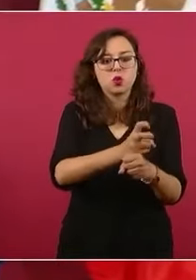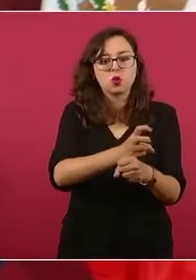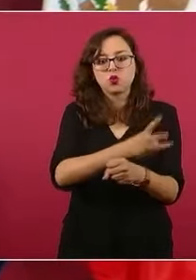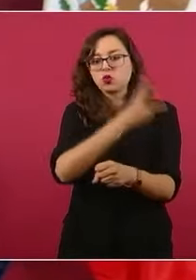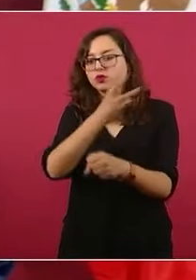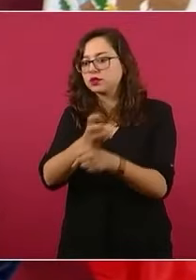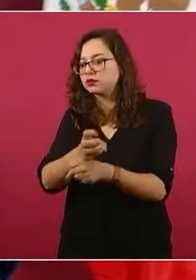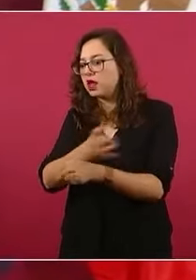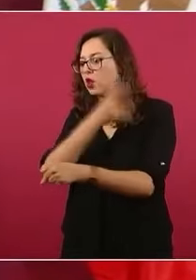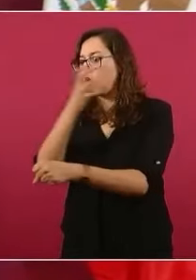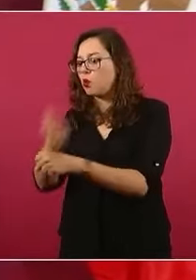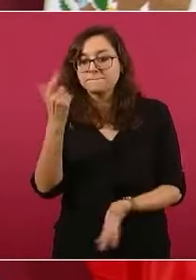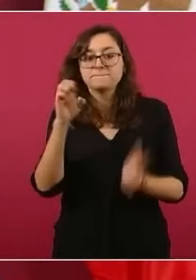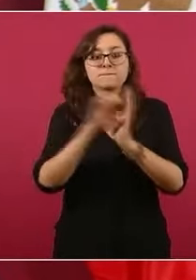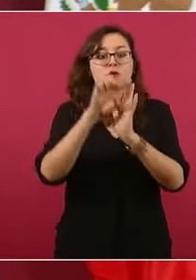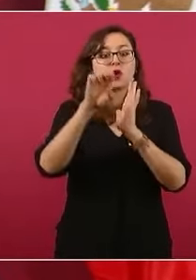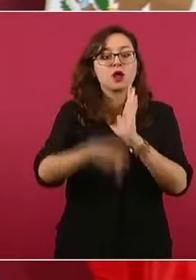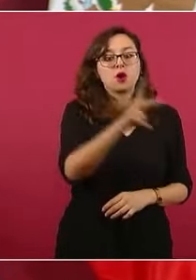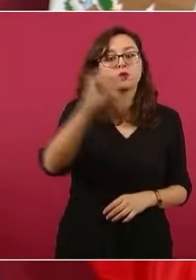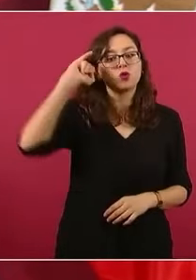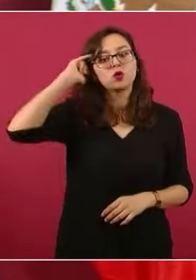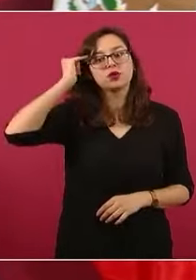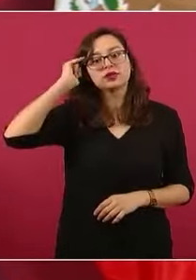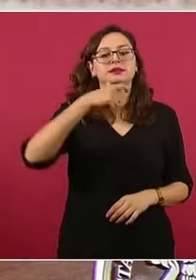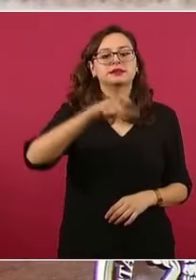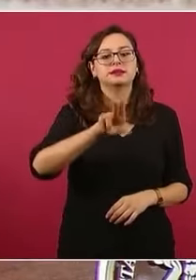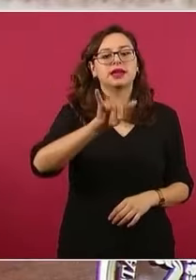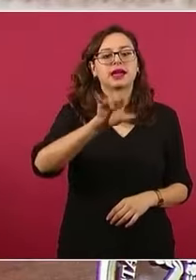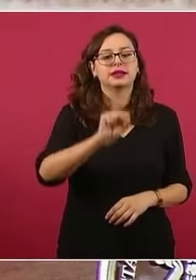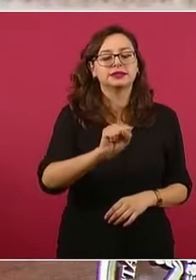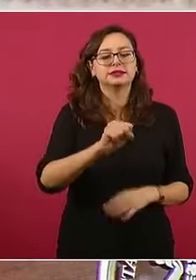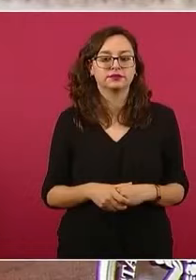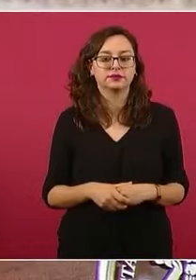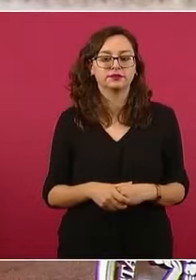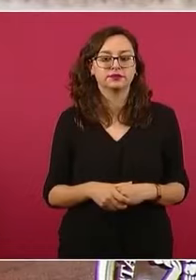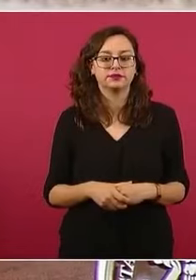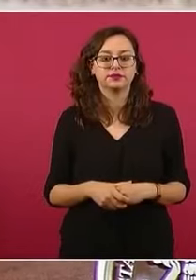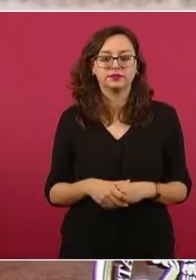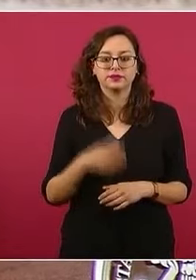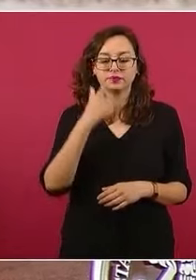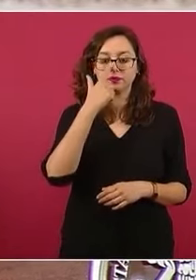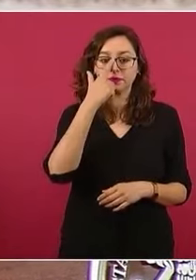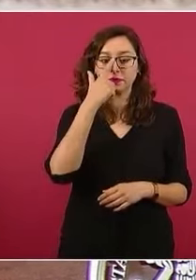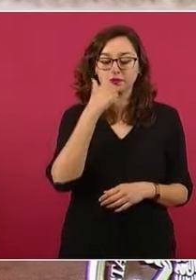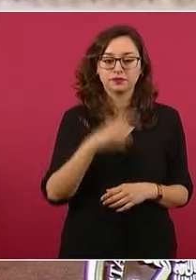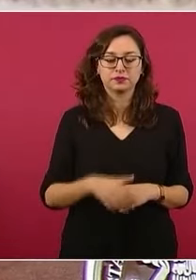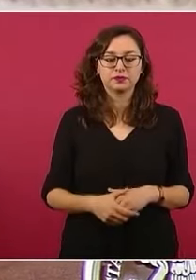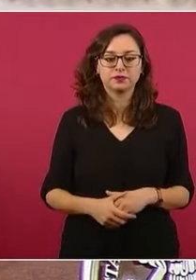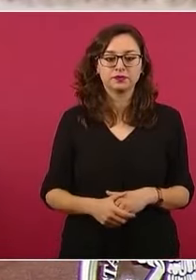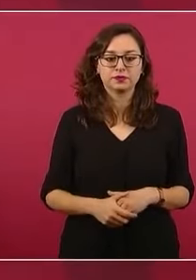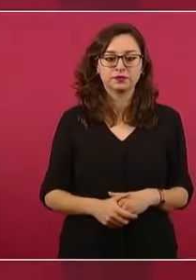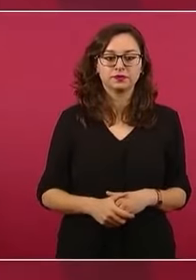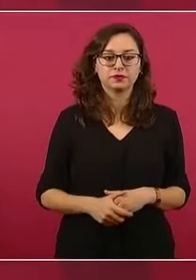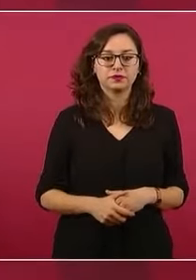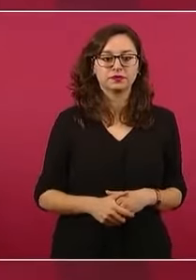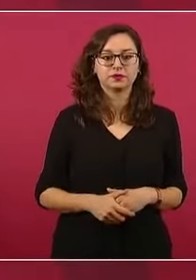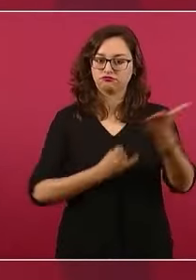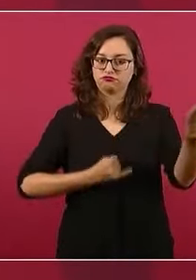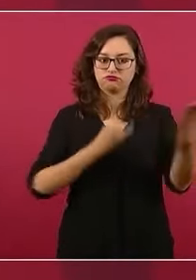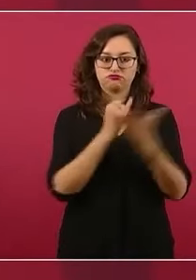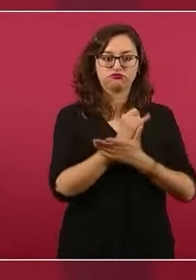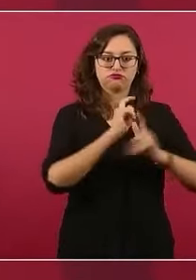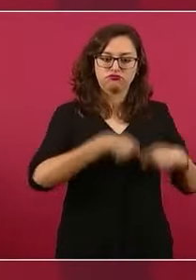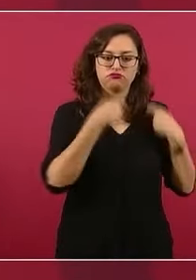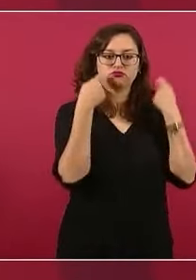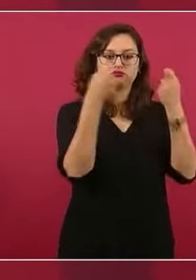los yaquis, les entregan una resolución con el presidente Cárdenas.